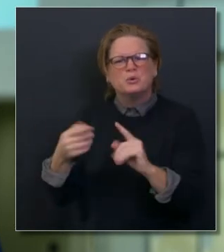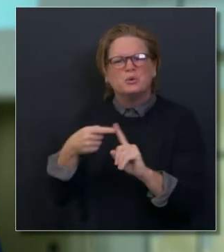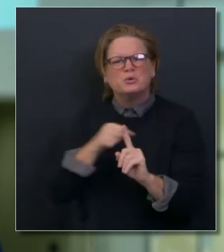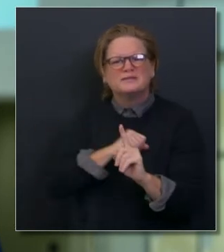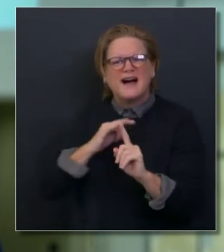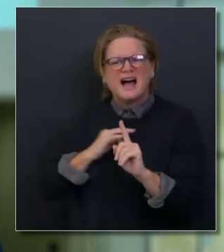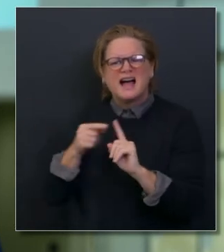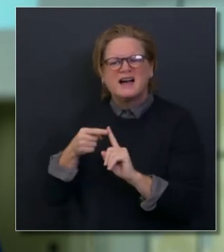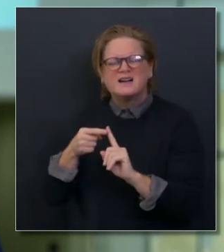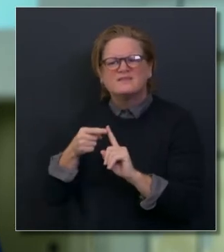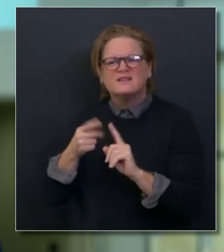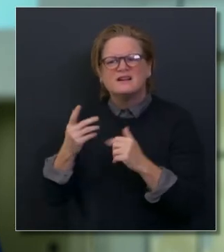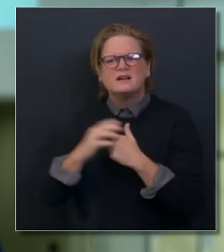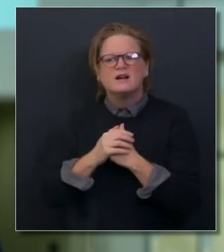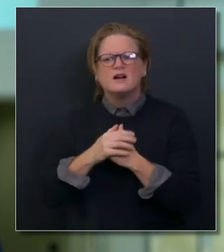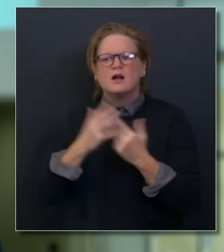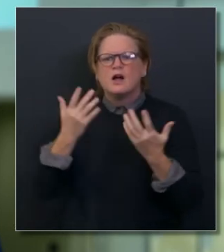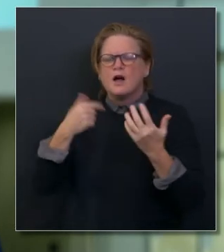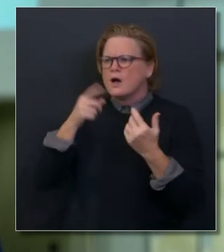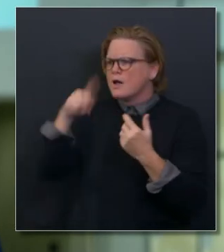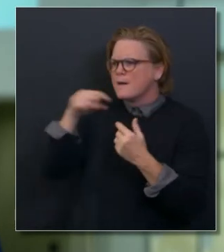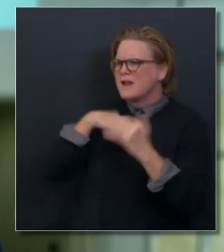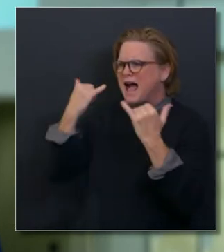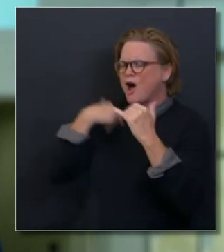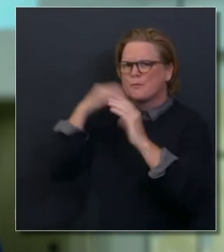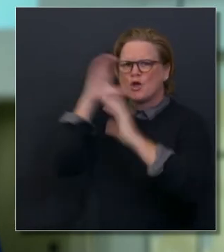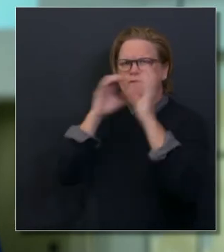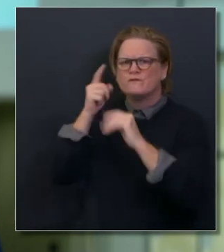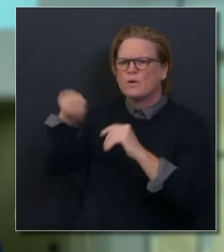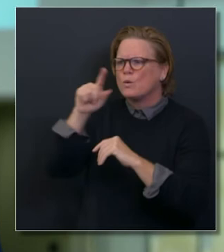de jubilar o han dejado